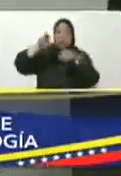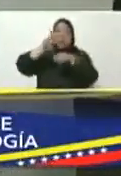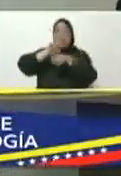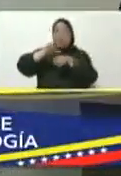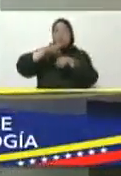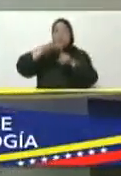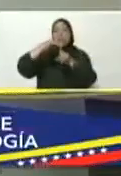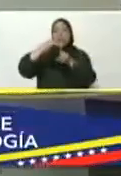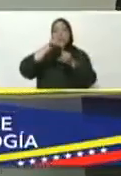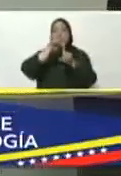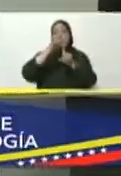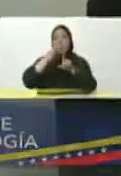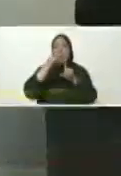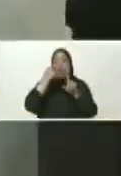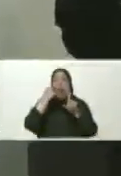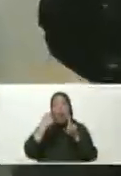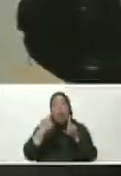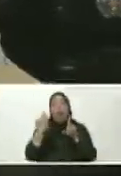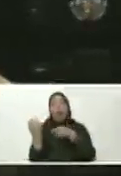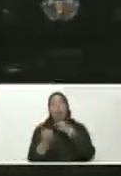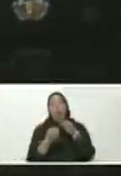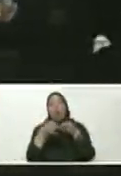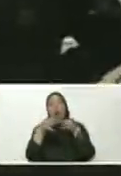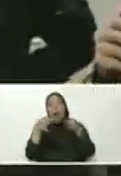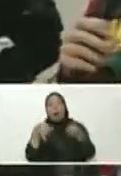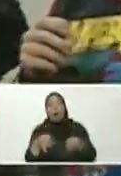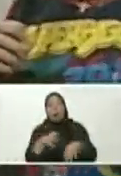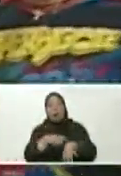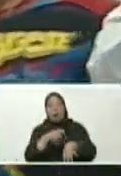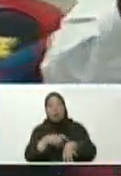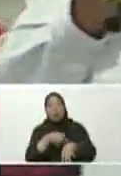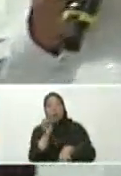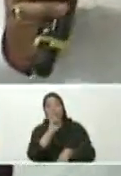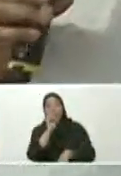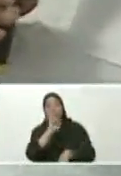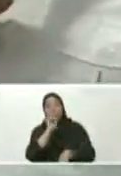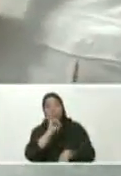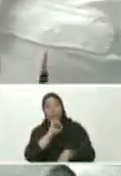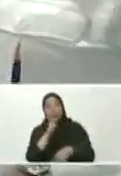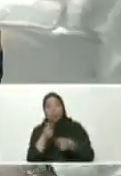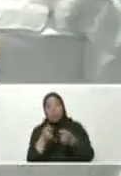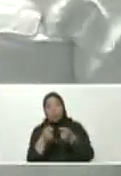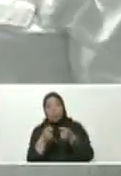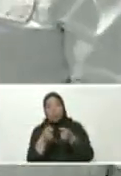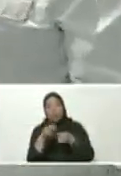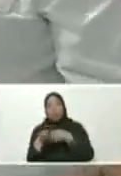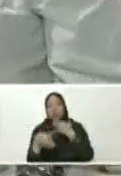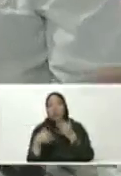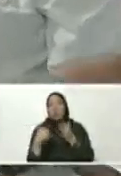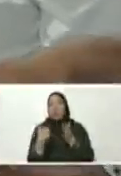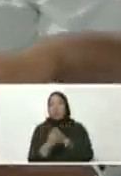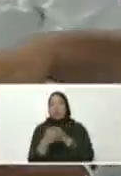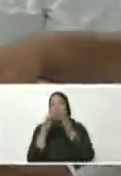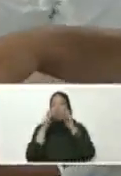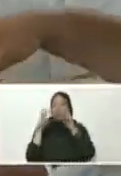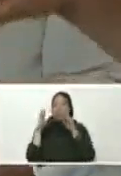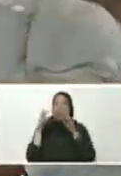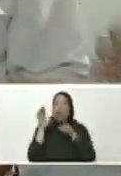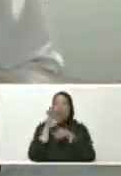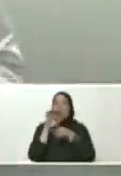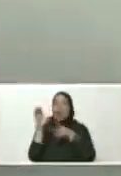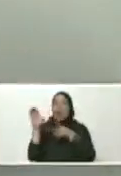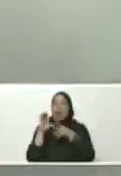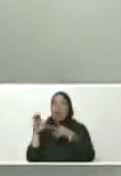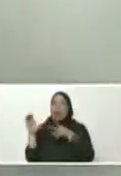ese dron lo manejan, lo dirigen desde aquí, desde este camión. Correcto, presidente. Correcto. Entonces, esto no... Un dron de estas características. ¿Qué me